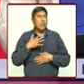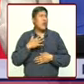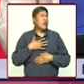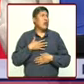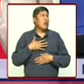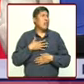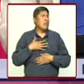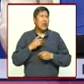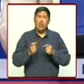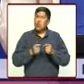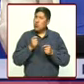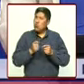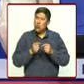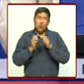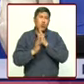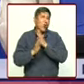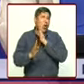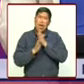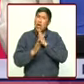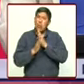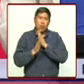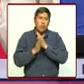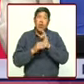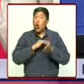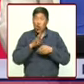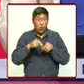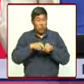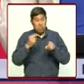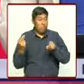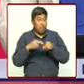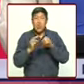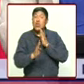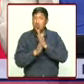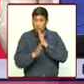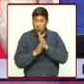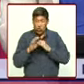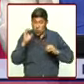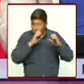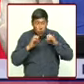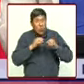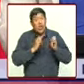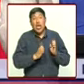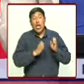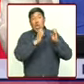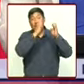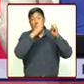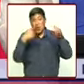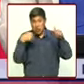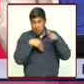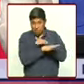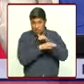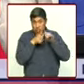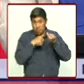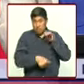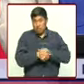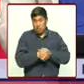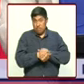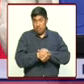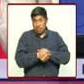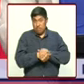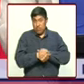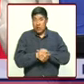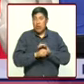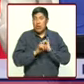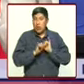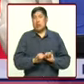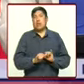tocó justo en el autobús. Todos tenemos que bajar del autobús, buscar el primer edificio que está cerca, entrar y buscar